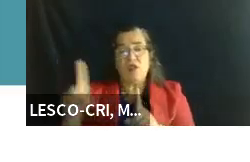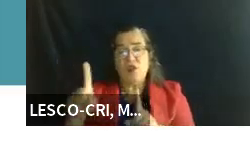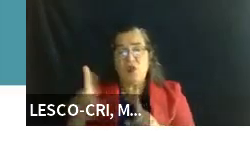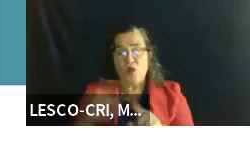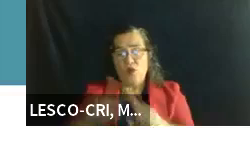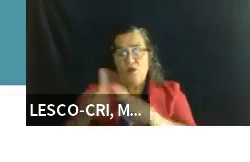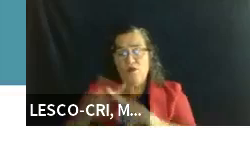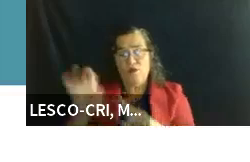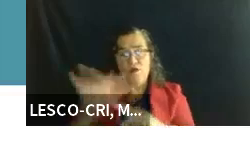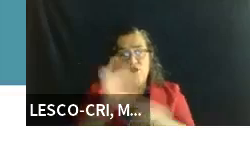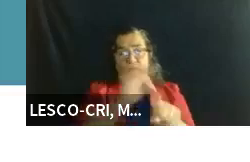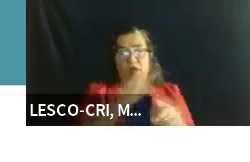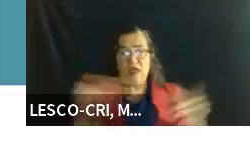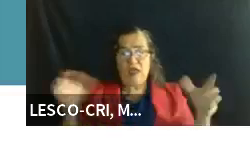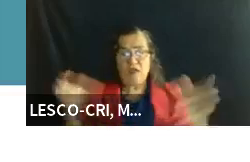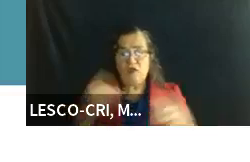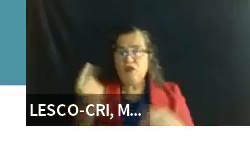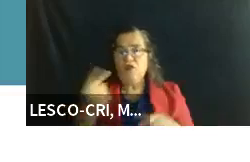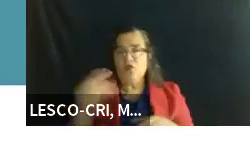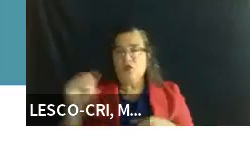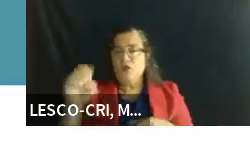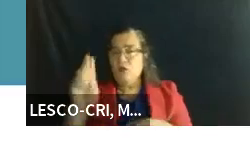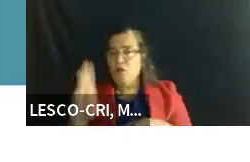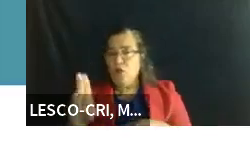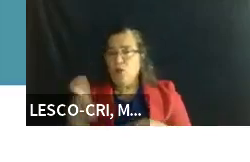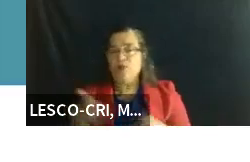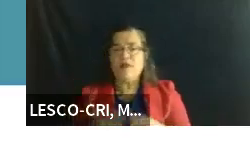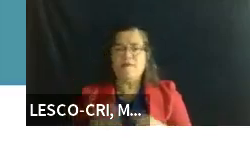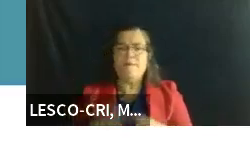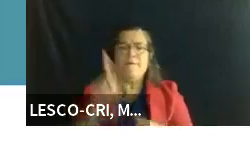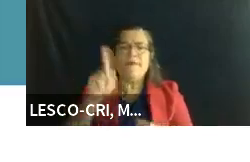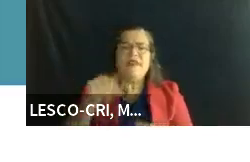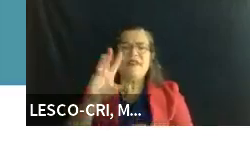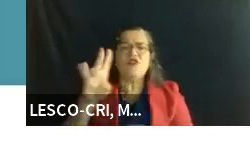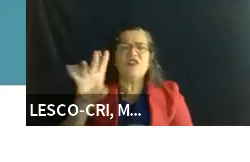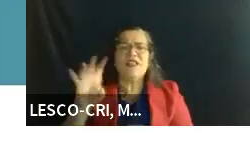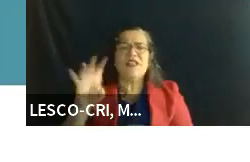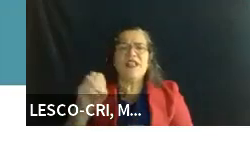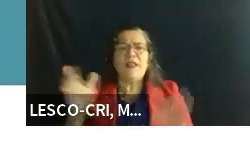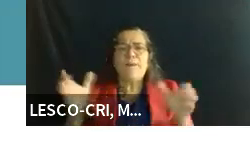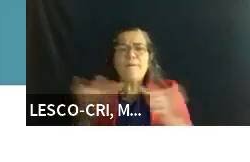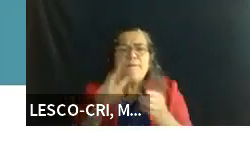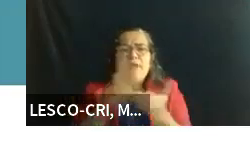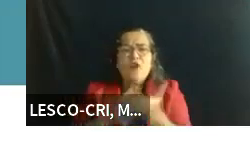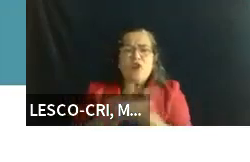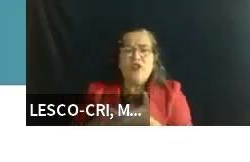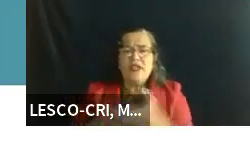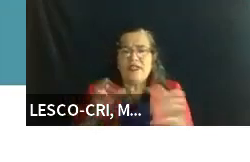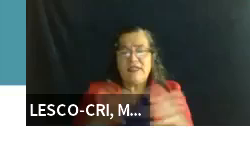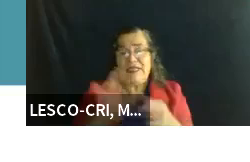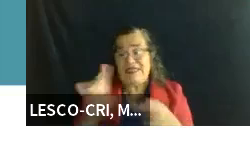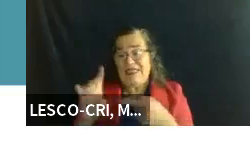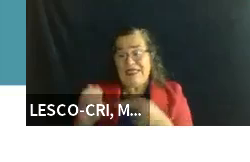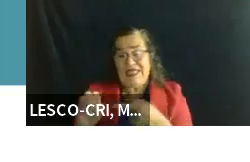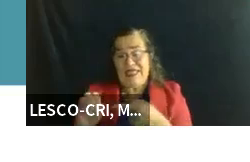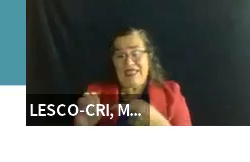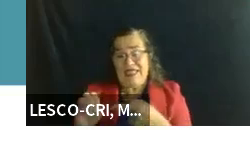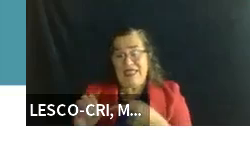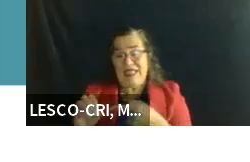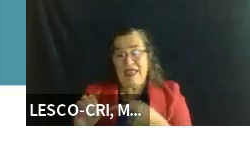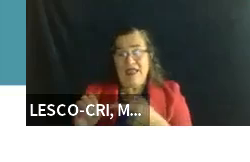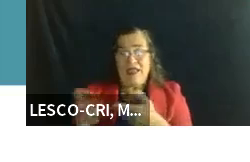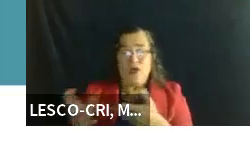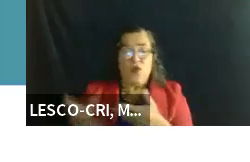y no solamente de MOOC, fíjense que hay 1.670 microcredenciales, 70 de ellas MOOC-based, según el